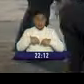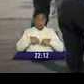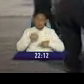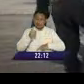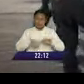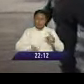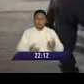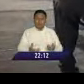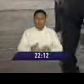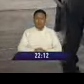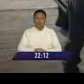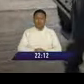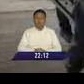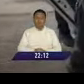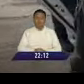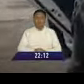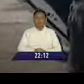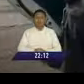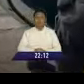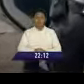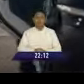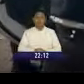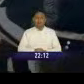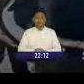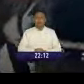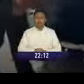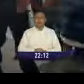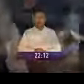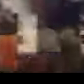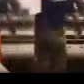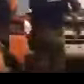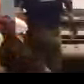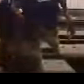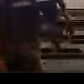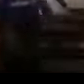condiciones. En Quito informó Iván Casamen.